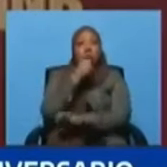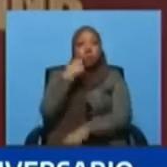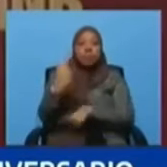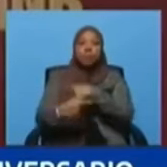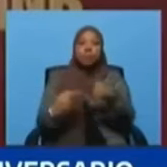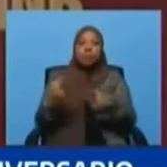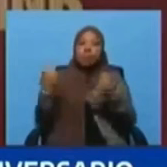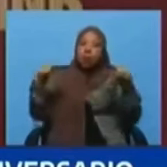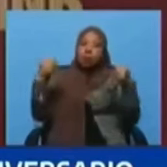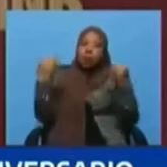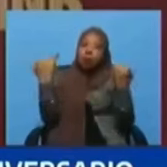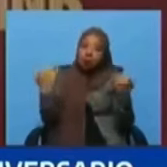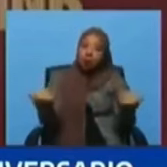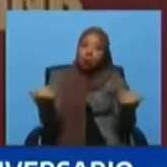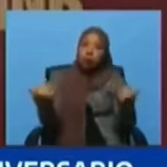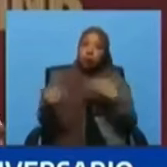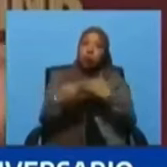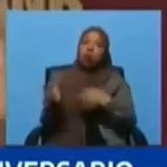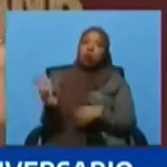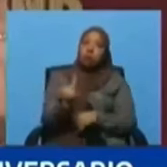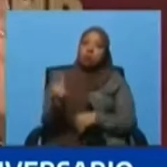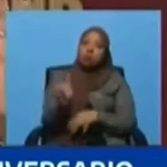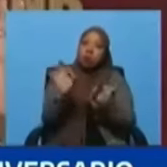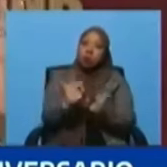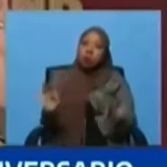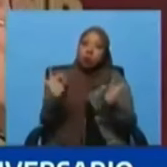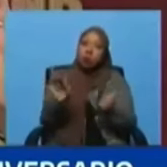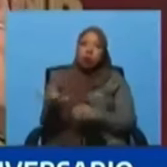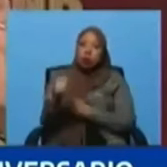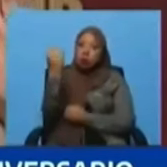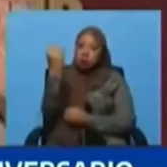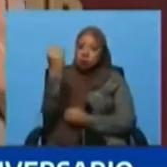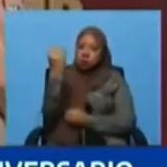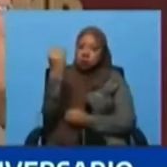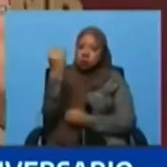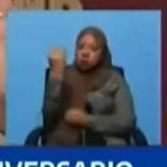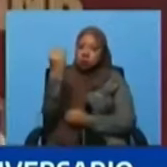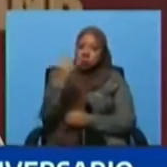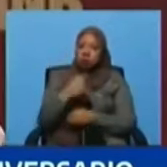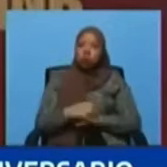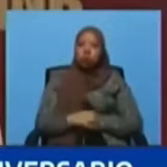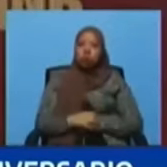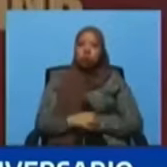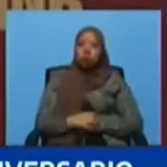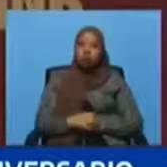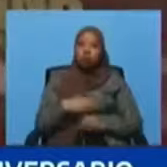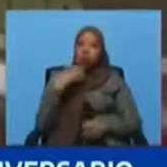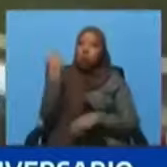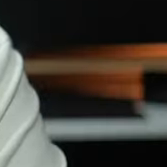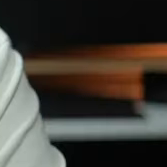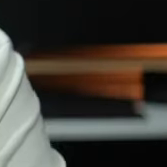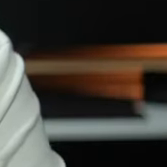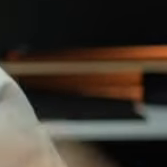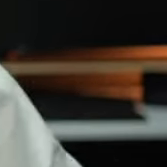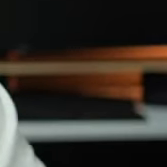todo lo que tiene Nicolás Maduro, que lo va a dejar sin nada, sin dinero para poder continuar haciendo sus fechorías. Así le ha dado